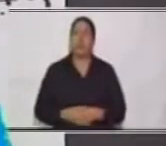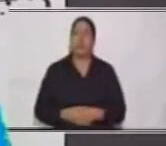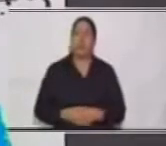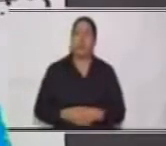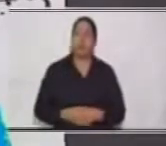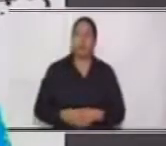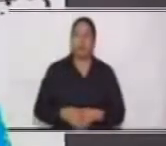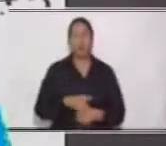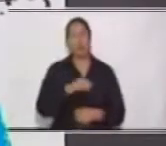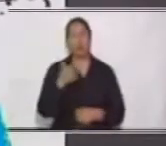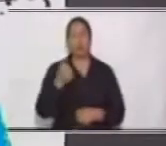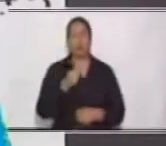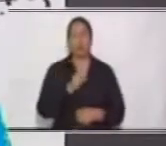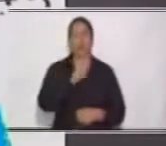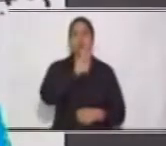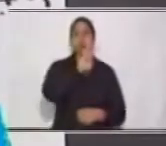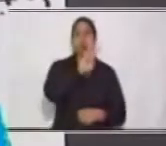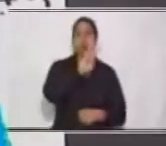225 acá.